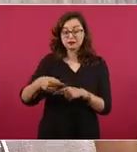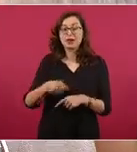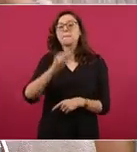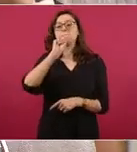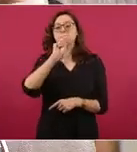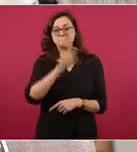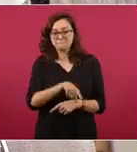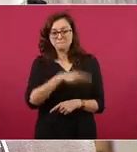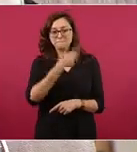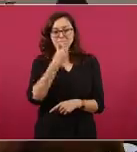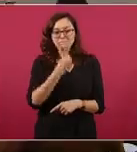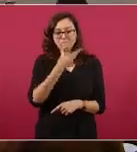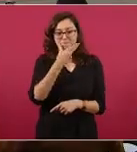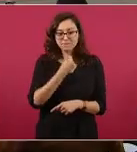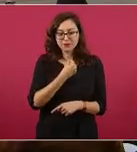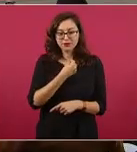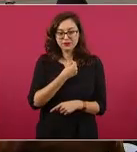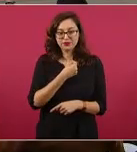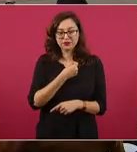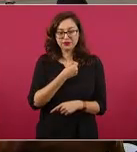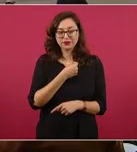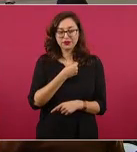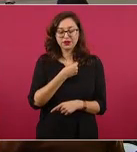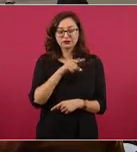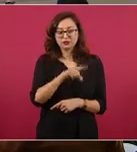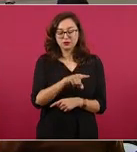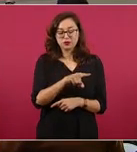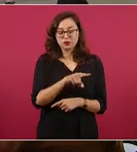es la vieja, ¿no?,